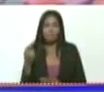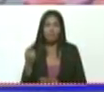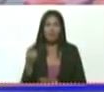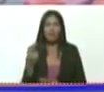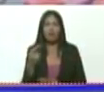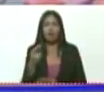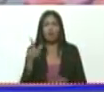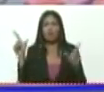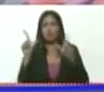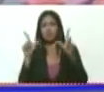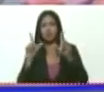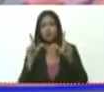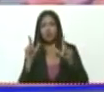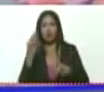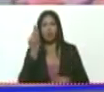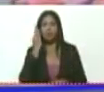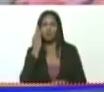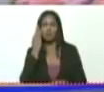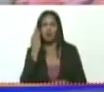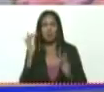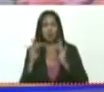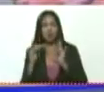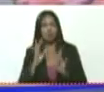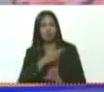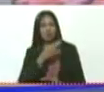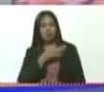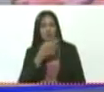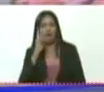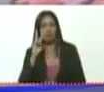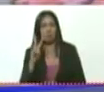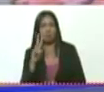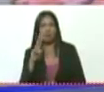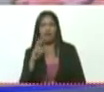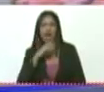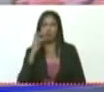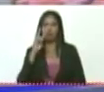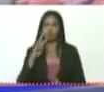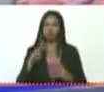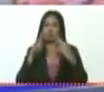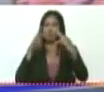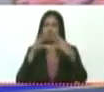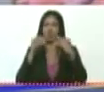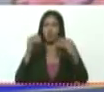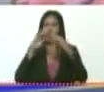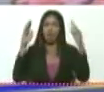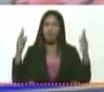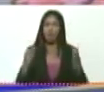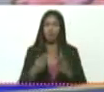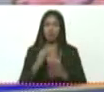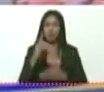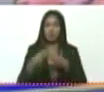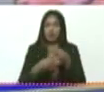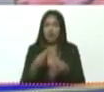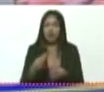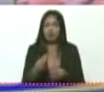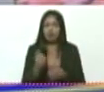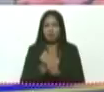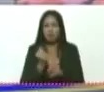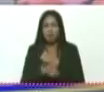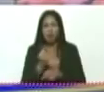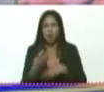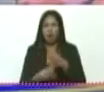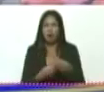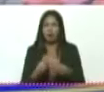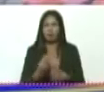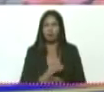Facebook, por las redes sociales, que me puede ver aquí en el mundo? ¿A qué se dedica usted? ¿A qué se dedica